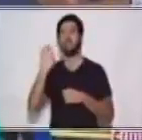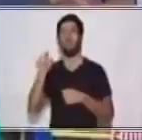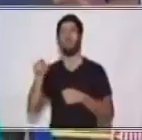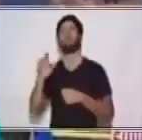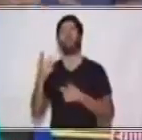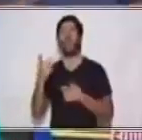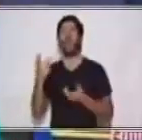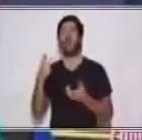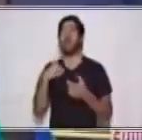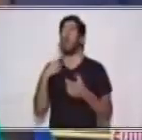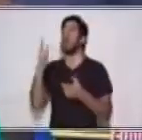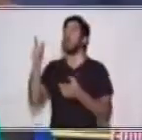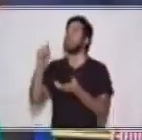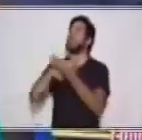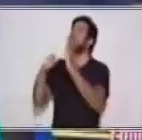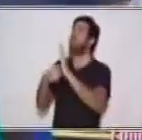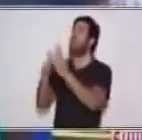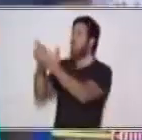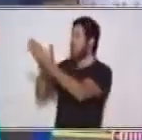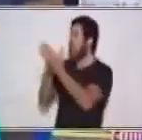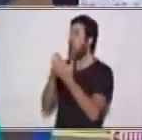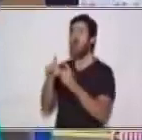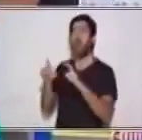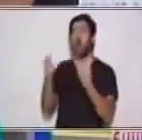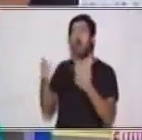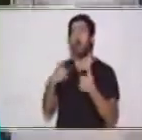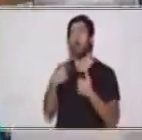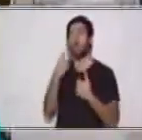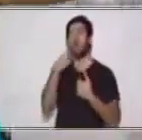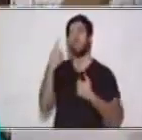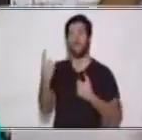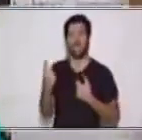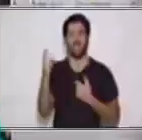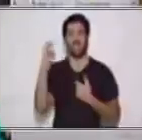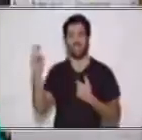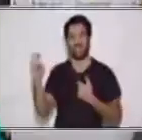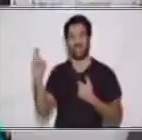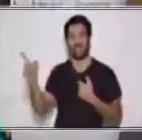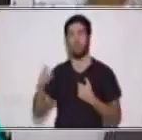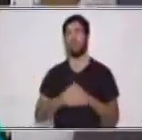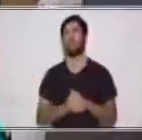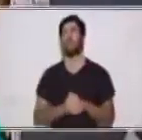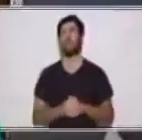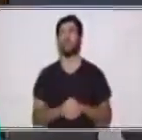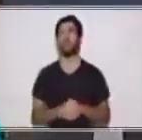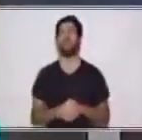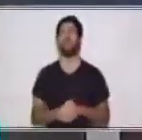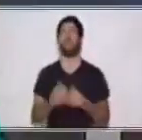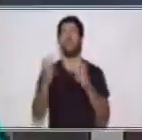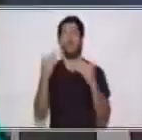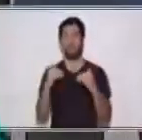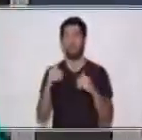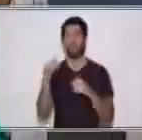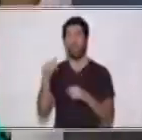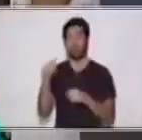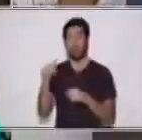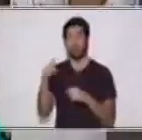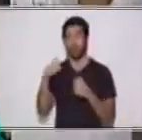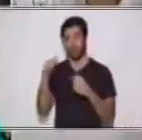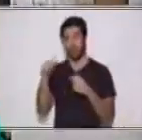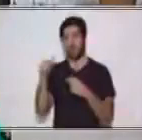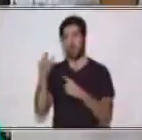utilizamos o vemos la realidad? Pues ese es el punto de vista subjetivo. Se basa en hechos no